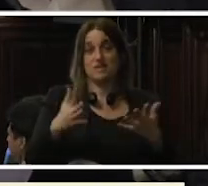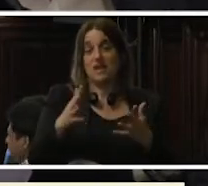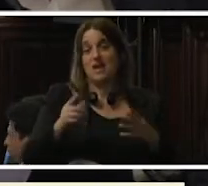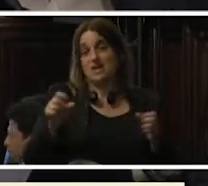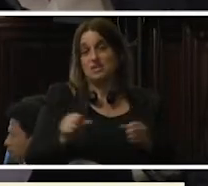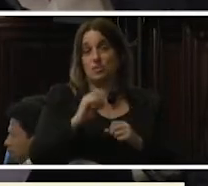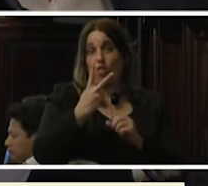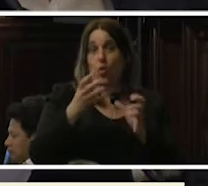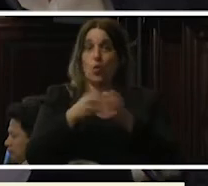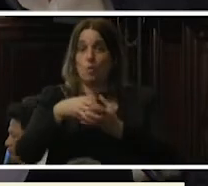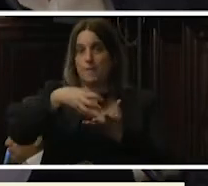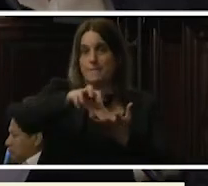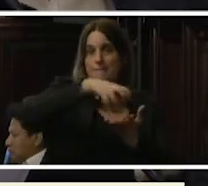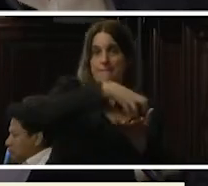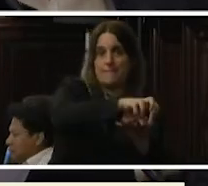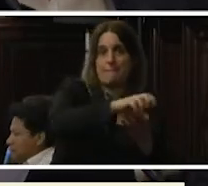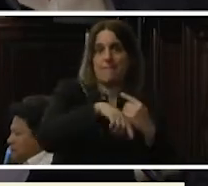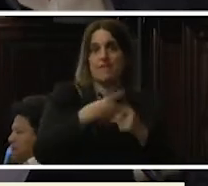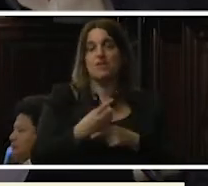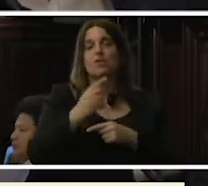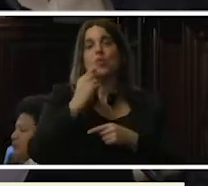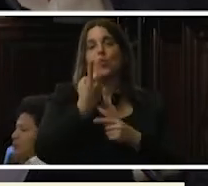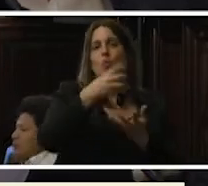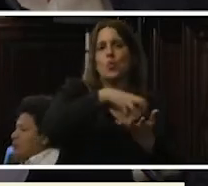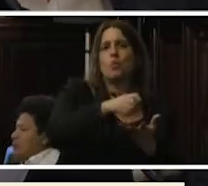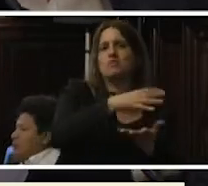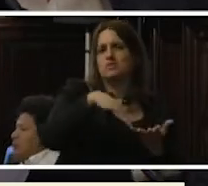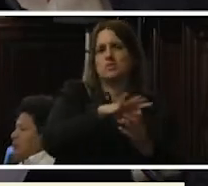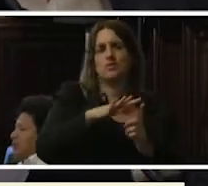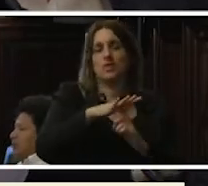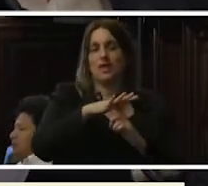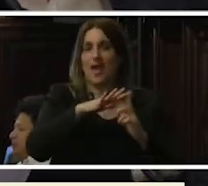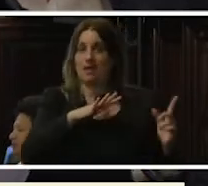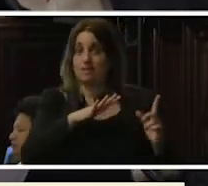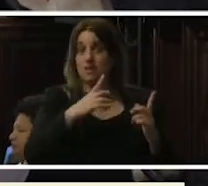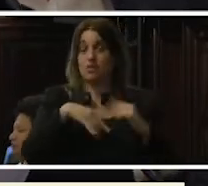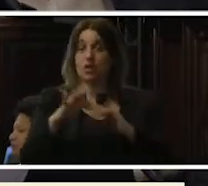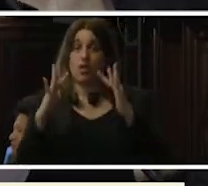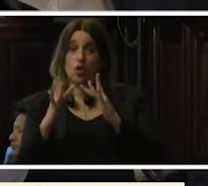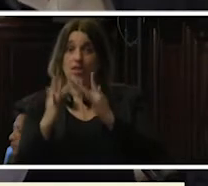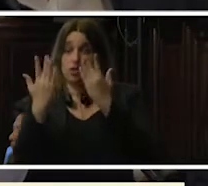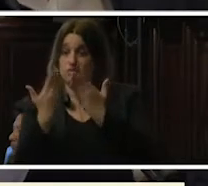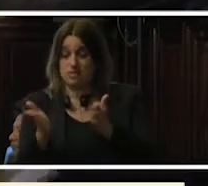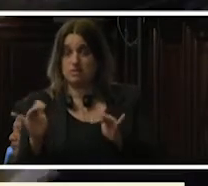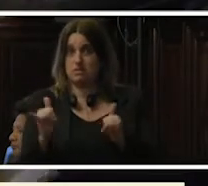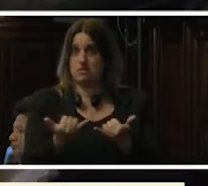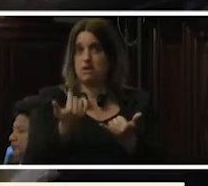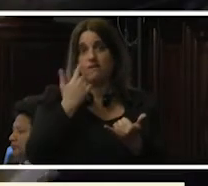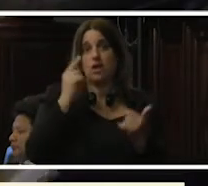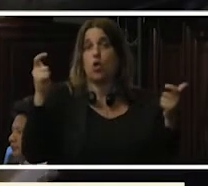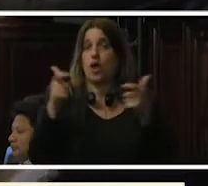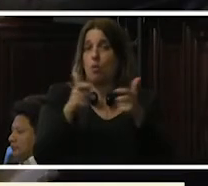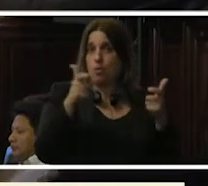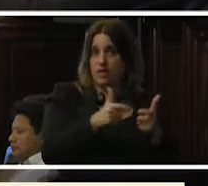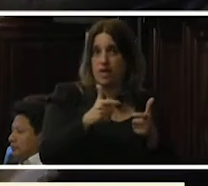por 2 subgrupos, los Jonoine Huasade, su grupo en situación de aislamiento, y los de contacto inicial que vienen con las comunidades